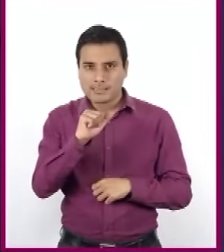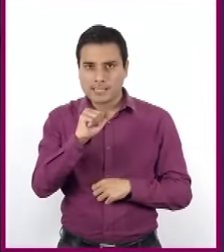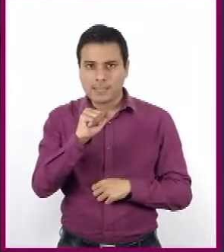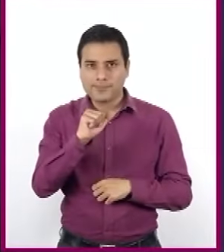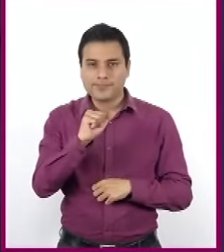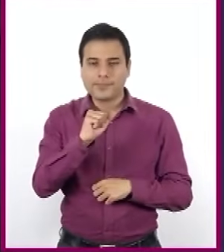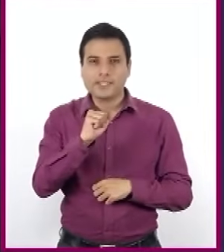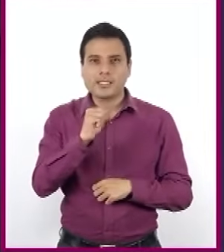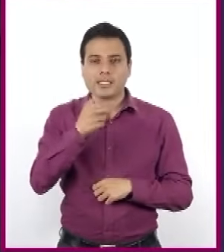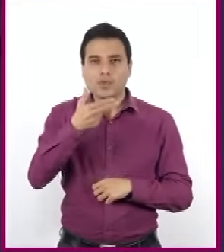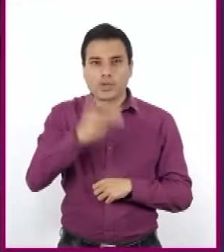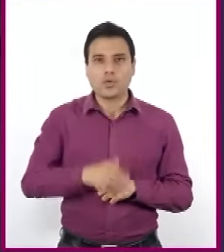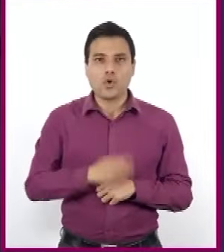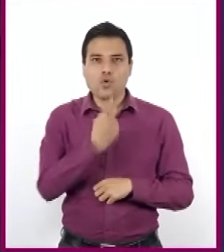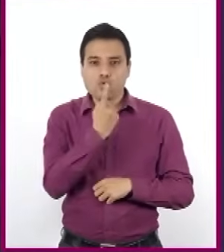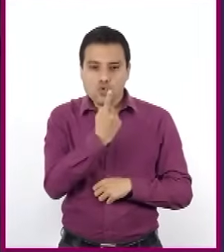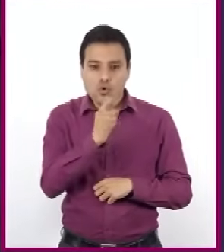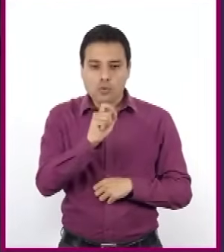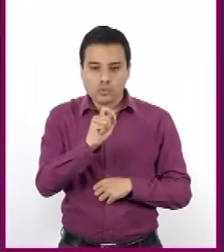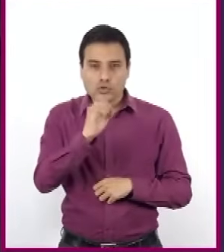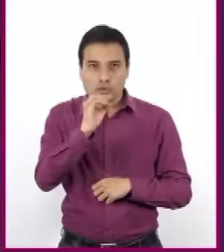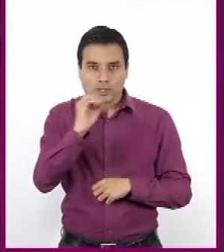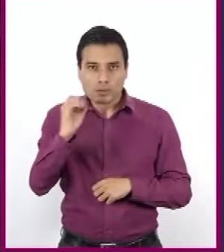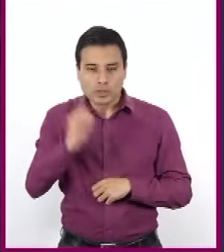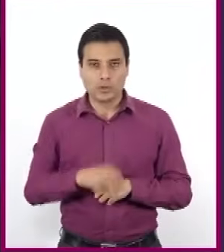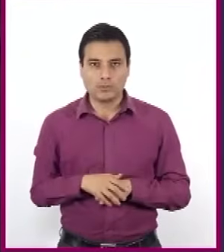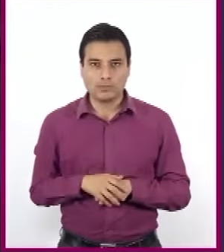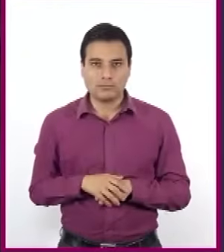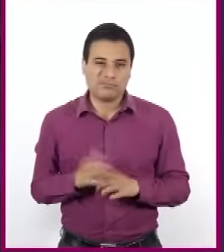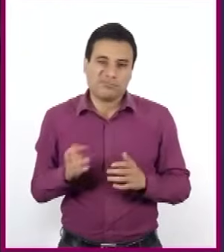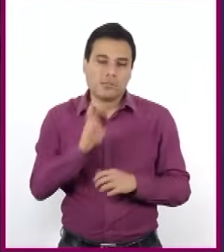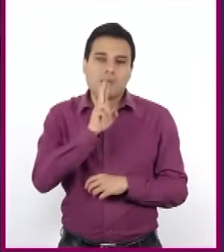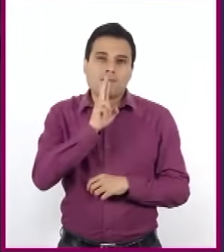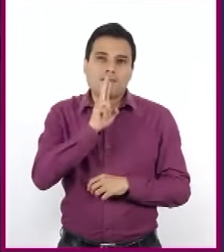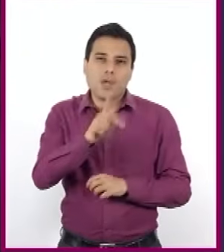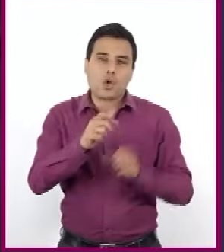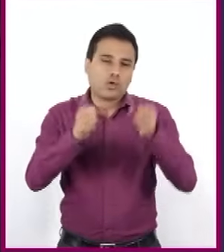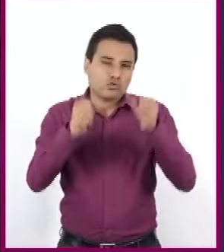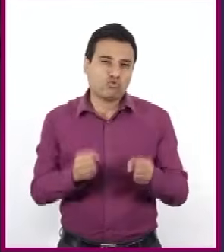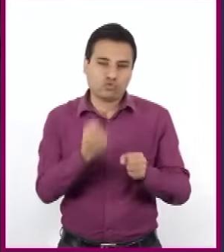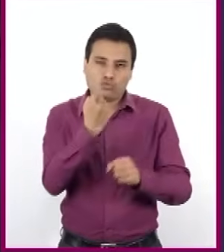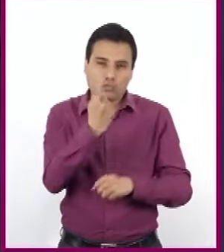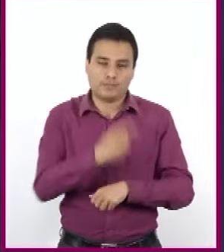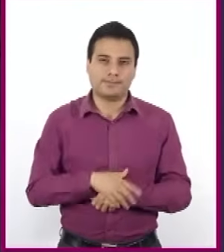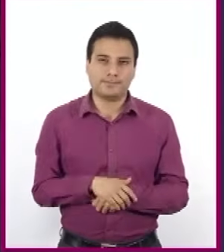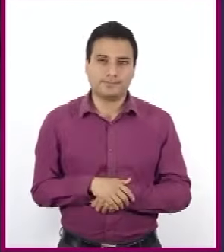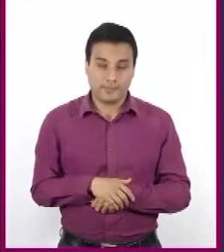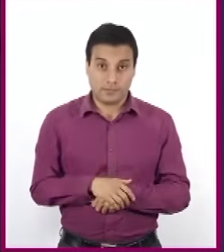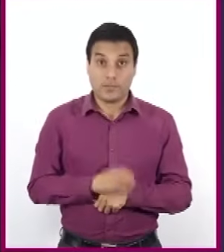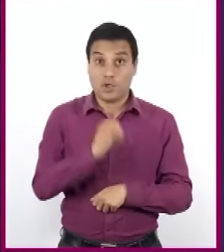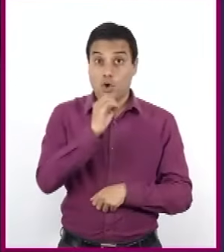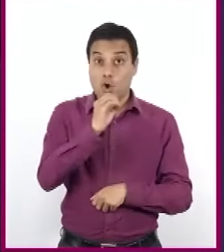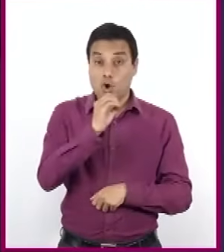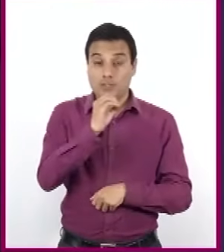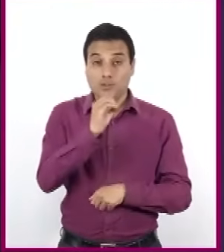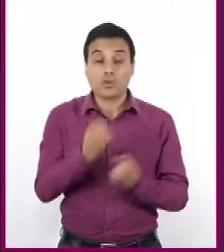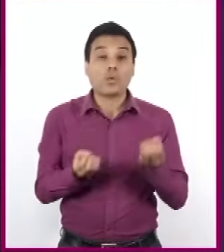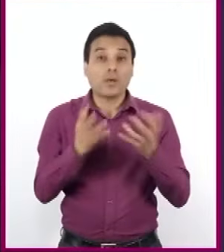es 1.00. Para cuestiones prácticas lo redondearemos a 1. Y el oxígeno es